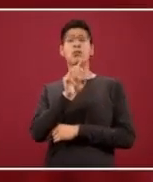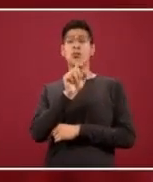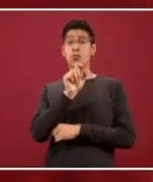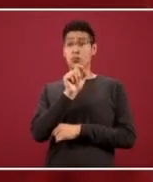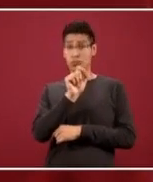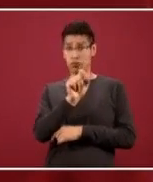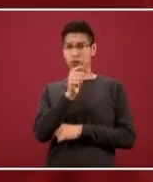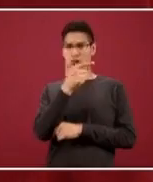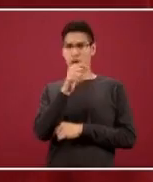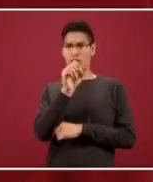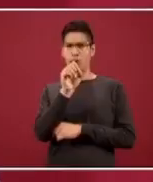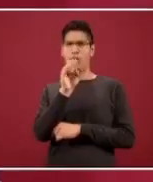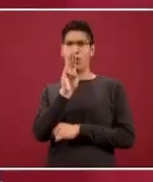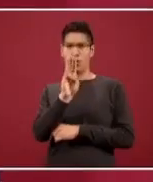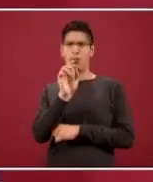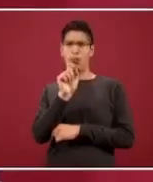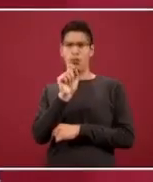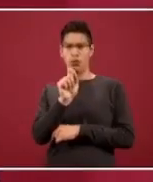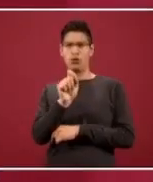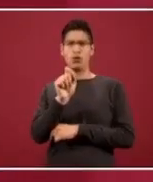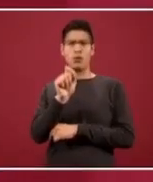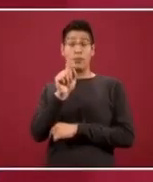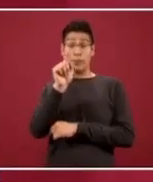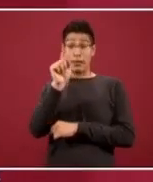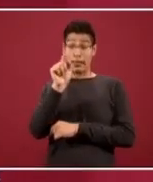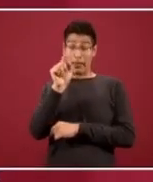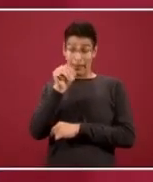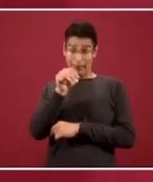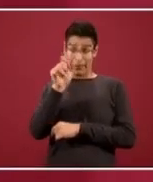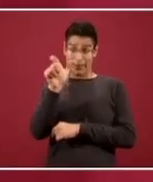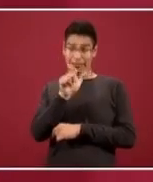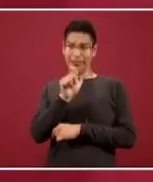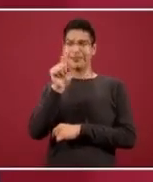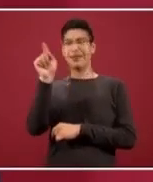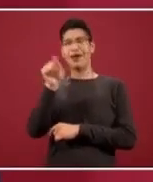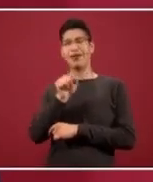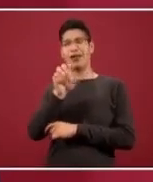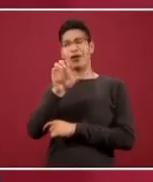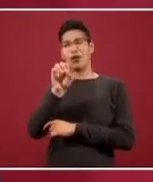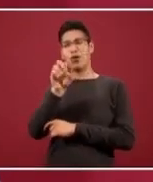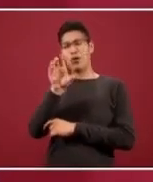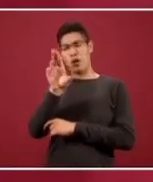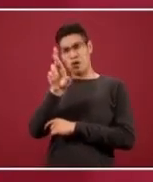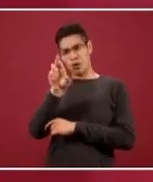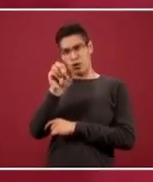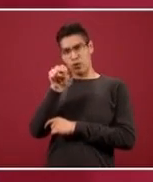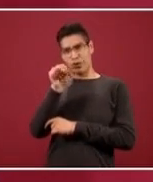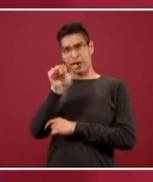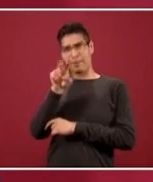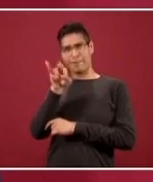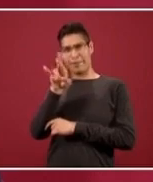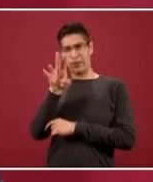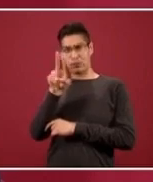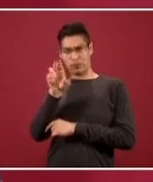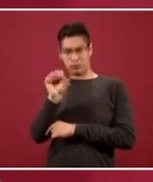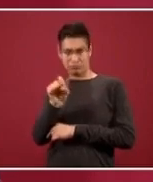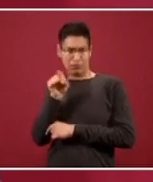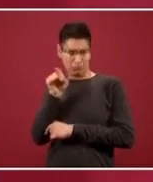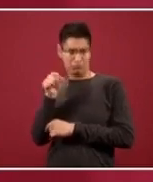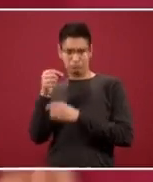www.gov.mx/coronavirus, hay un botón de contacto. En ese botón de contacto se despliega un listado con